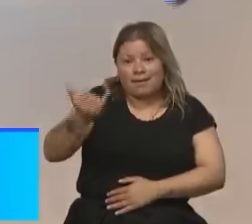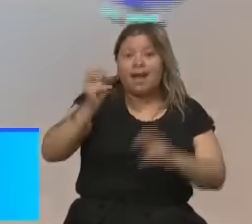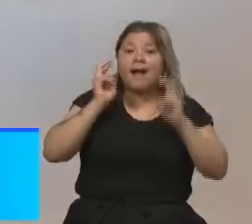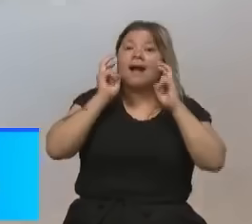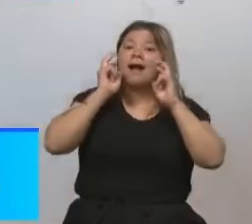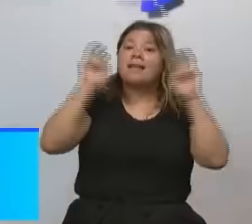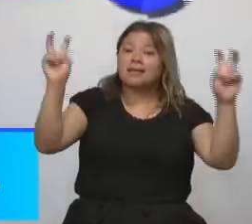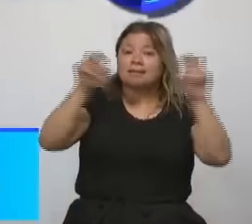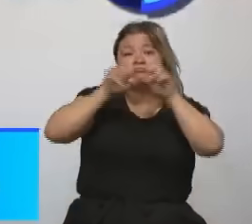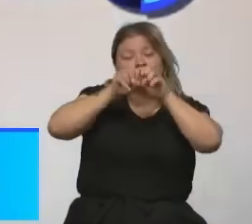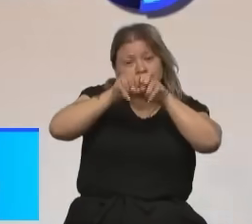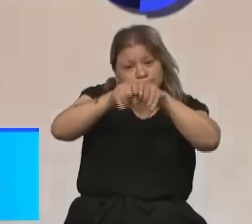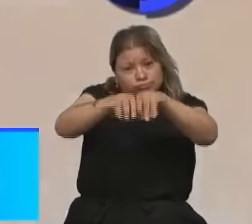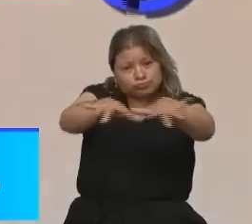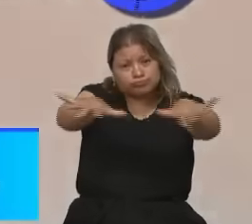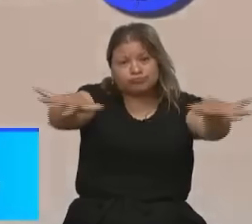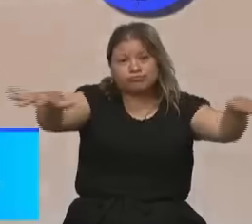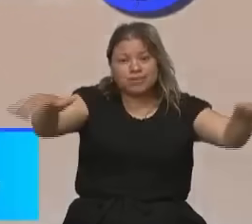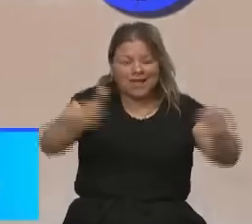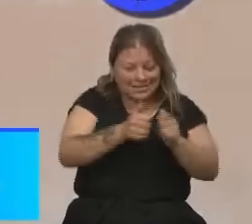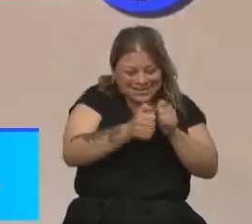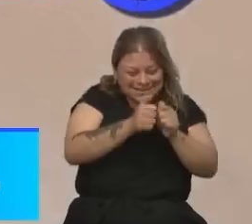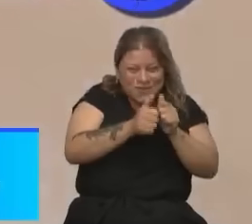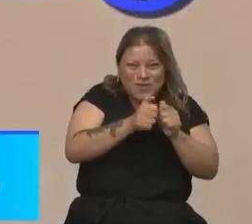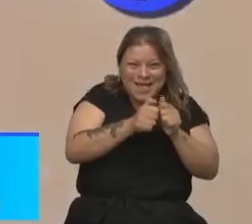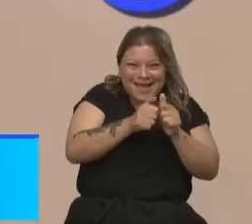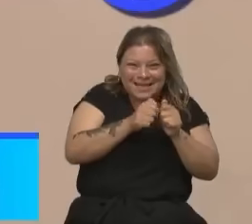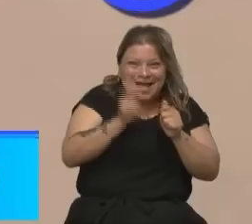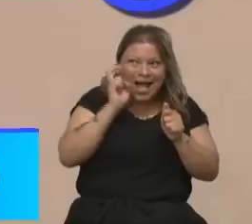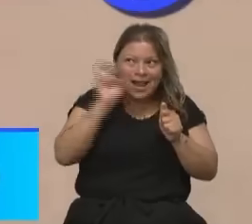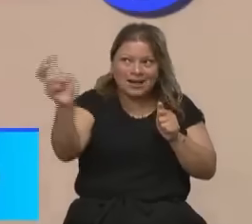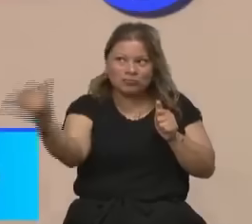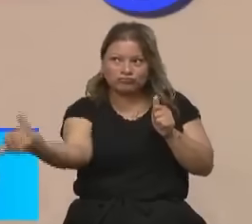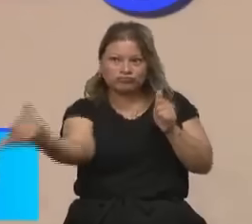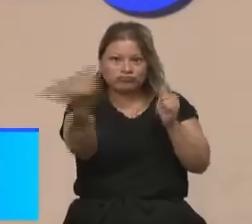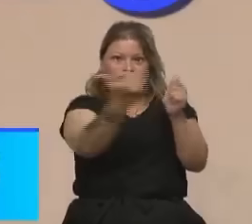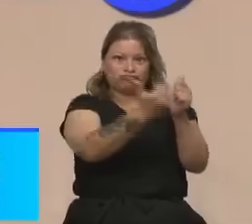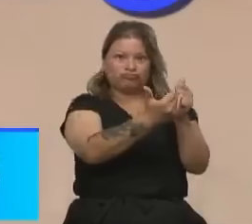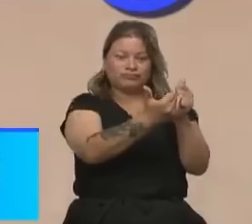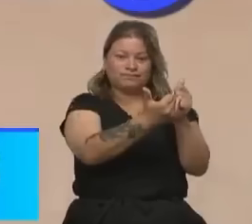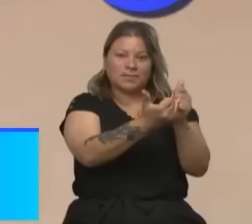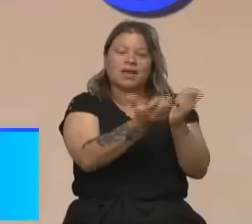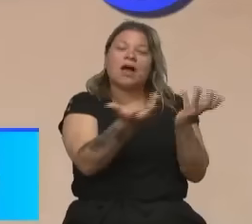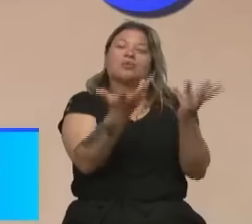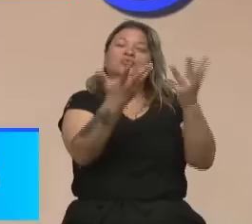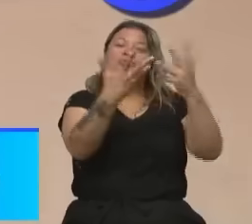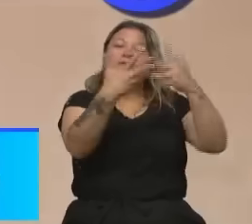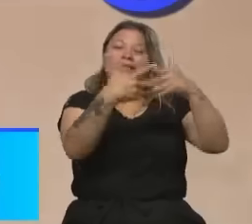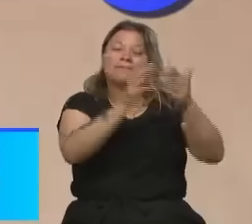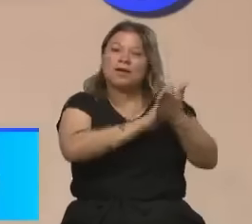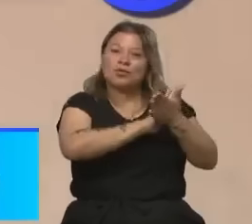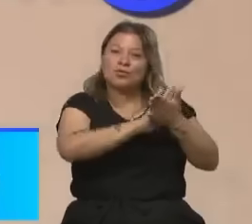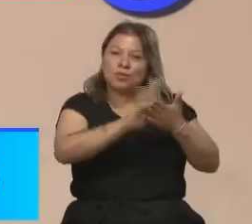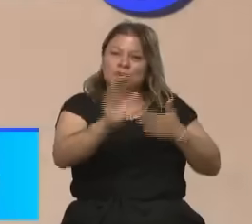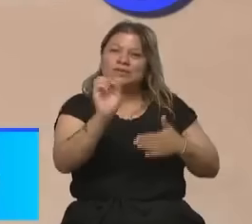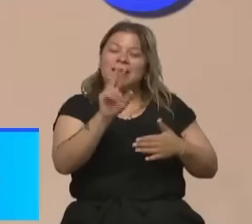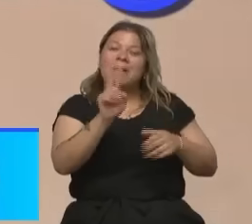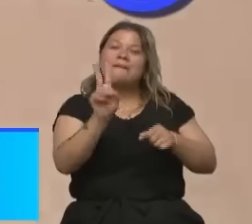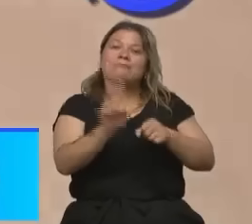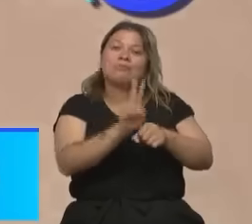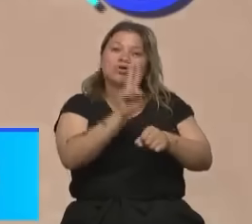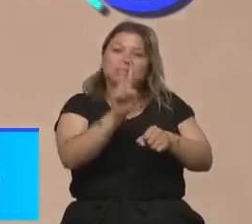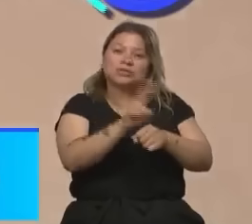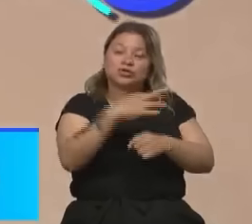alerta a todos, a los móviles que en ese momento tenían señal, en un sistema nuevo de protección civil que te